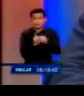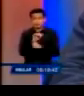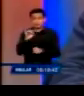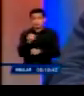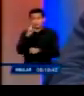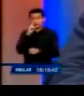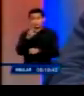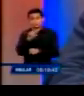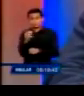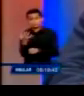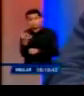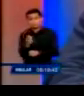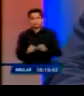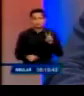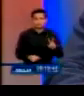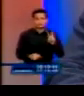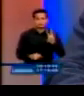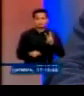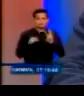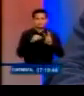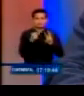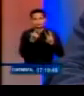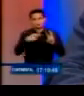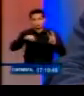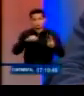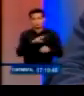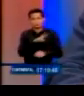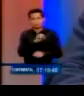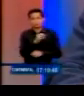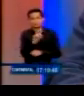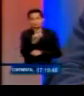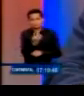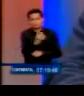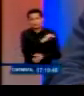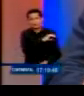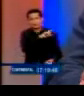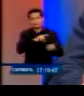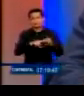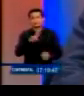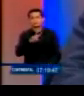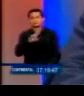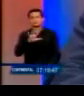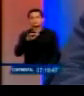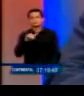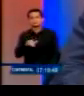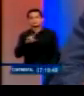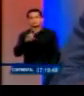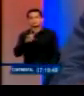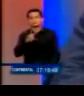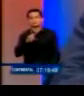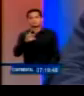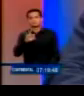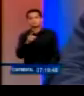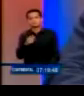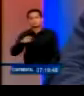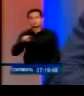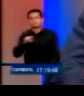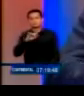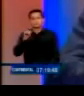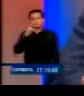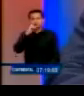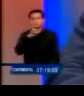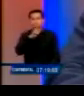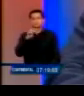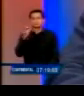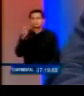de 25.426 millones en el junio del 2014 a 25.729 millones en junio del 2015.